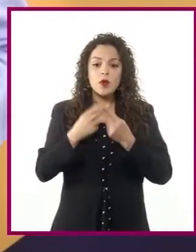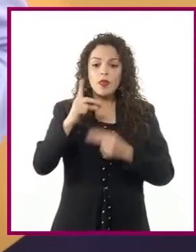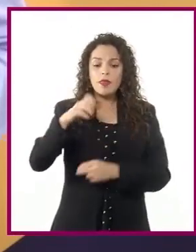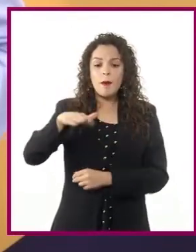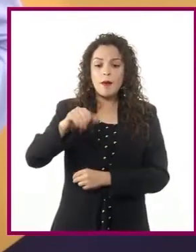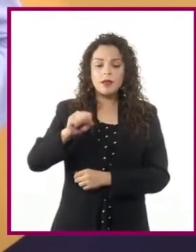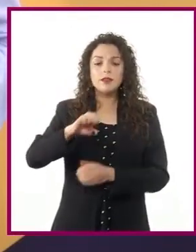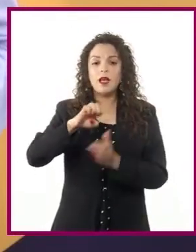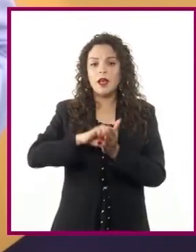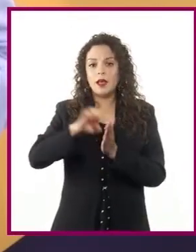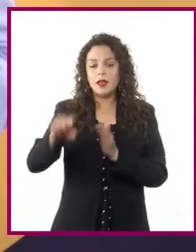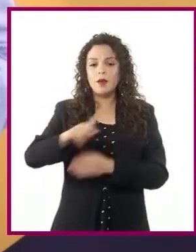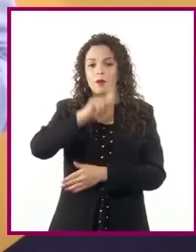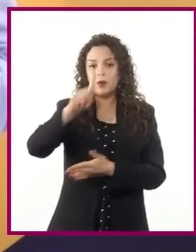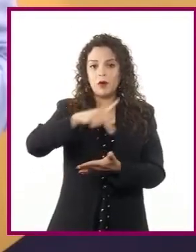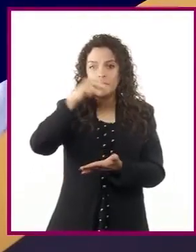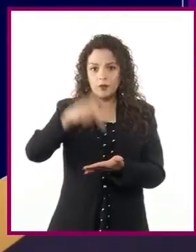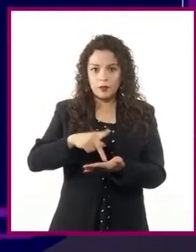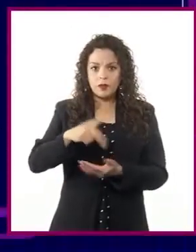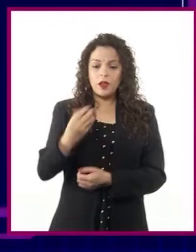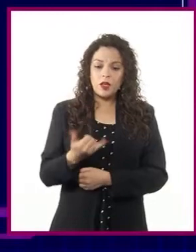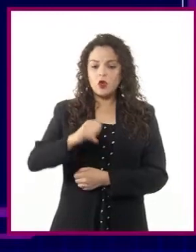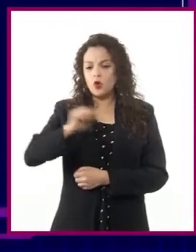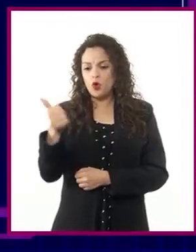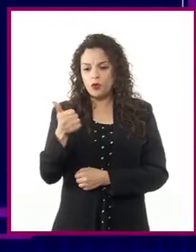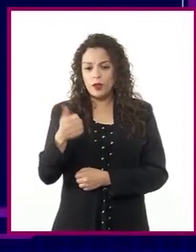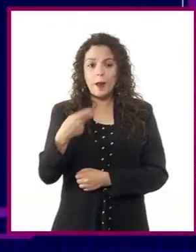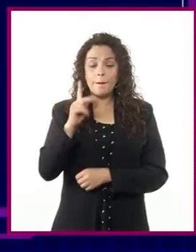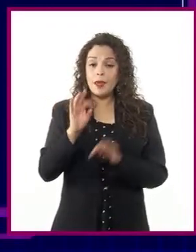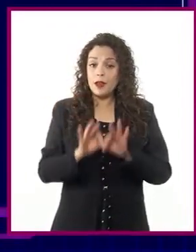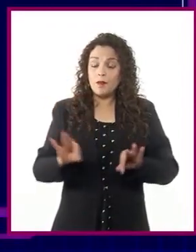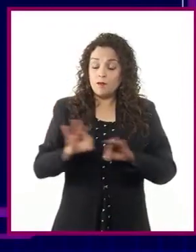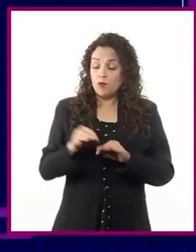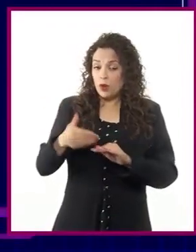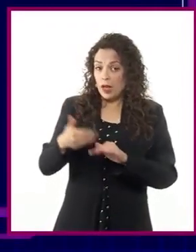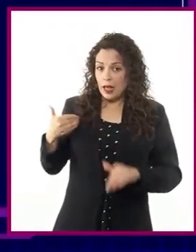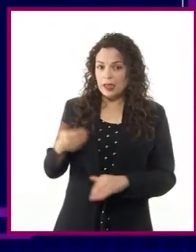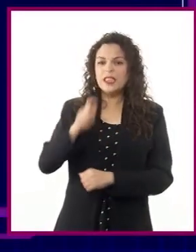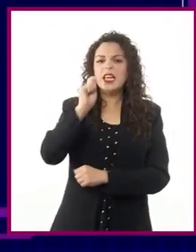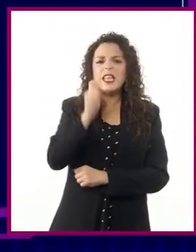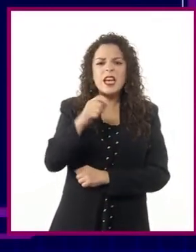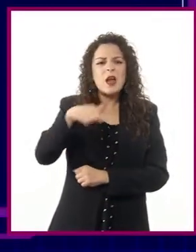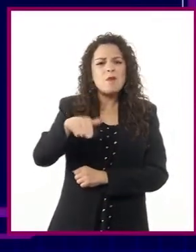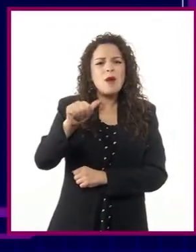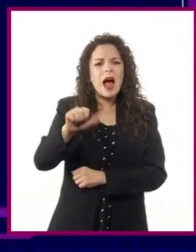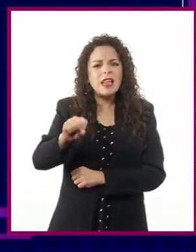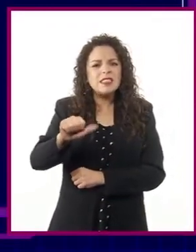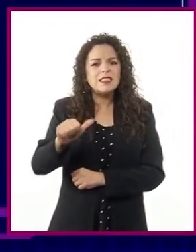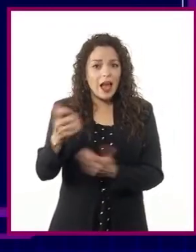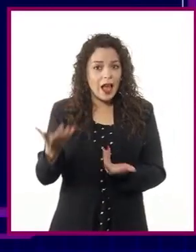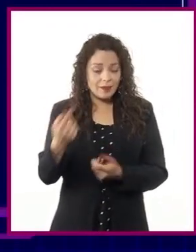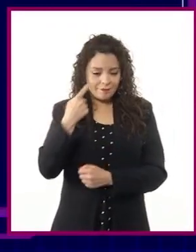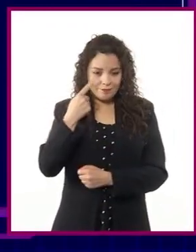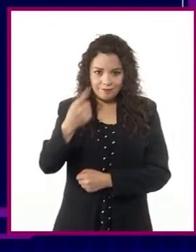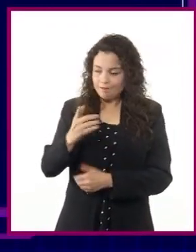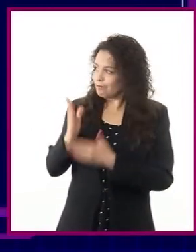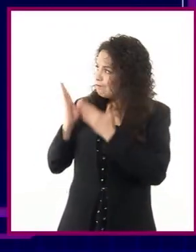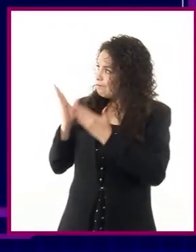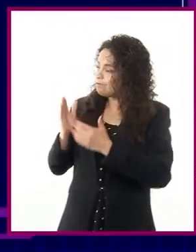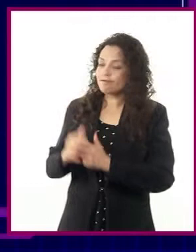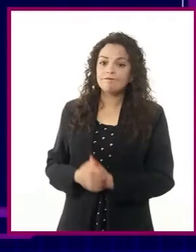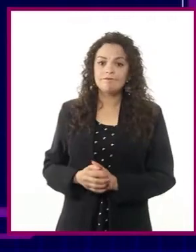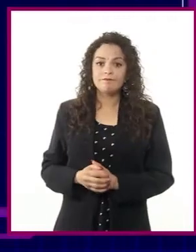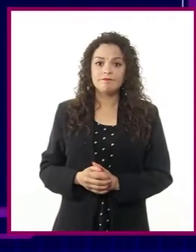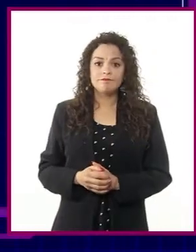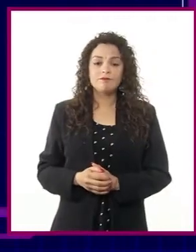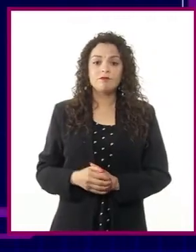el kilogramo y otras más, pero antes es importante saber qué es la masa. La masa es la cantidad de materia